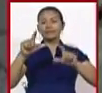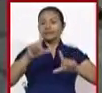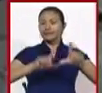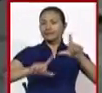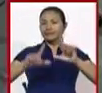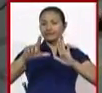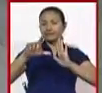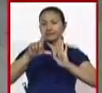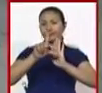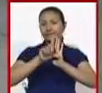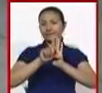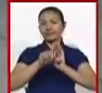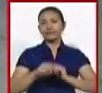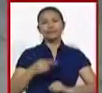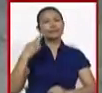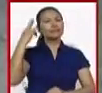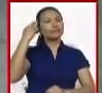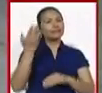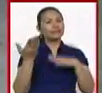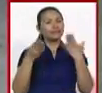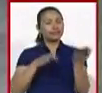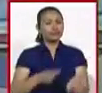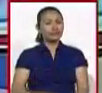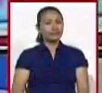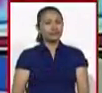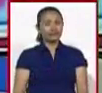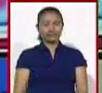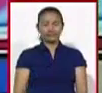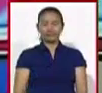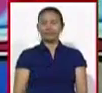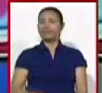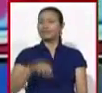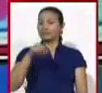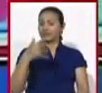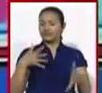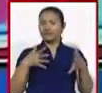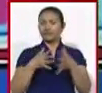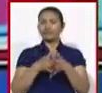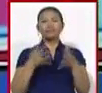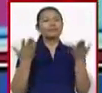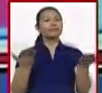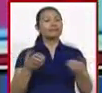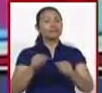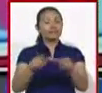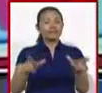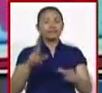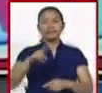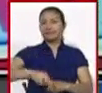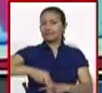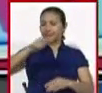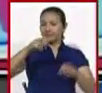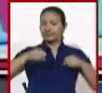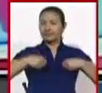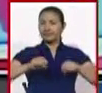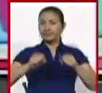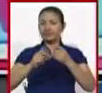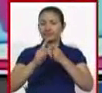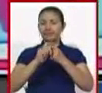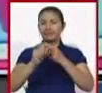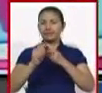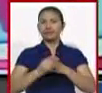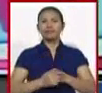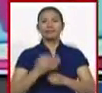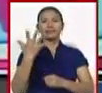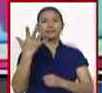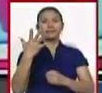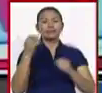ley para determinar las causas de la muerte. Y otro bloqueo se registró en la zona norte. Los mototaxistas